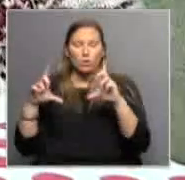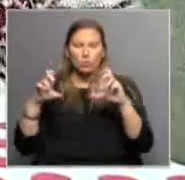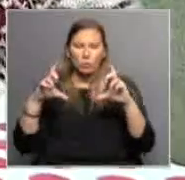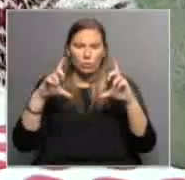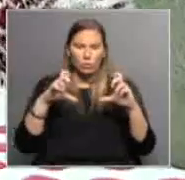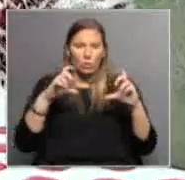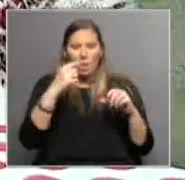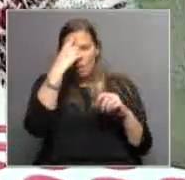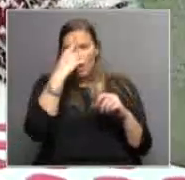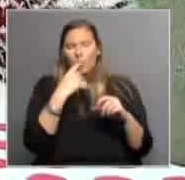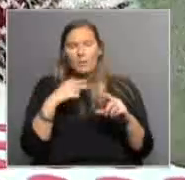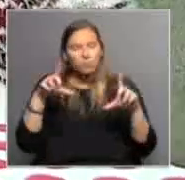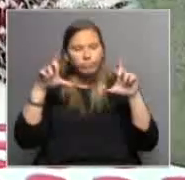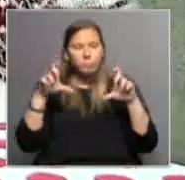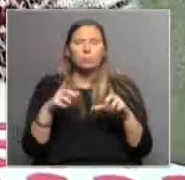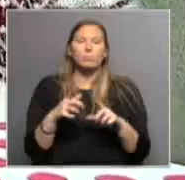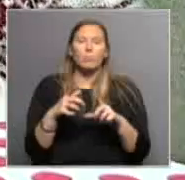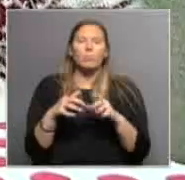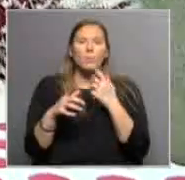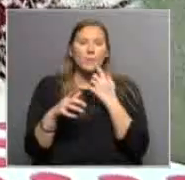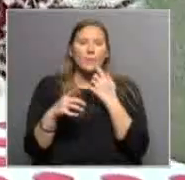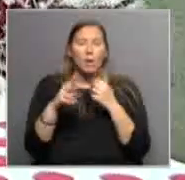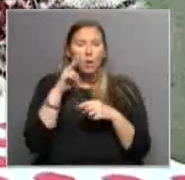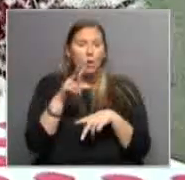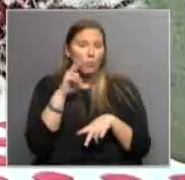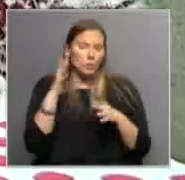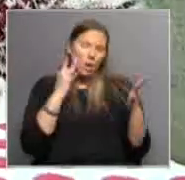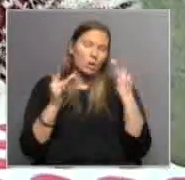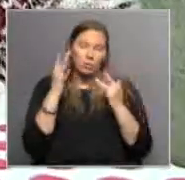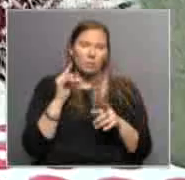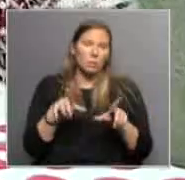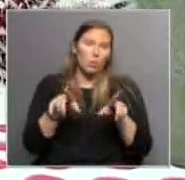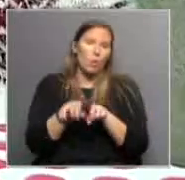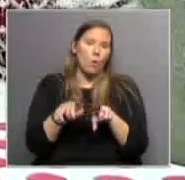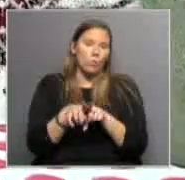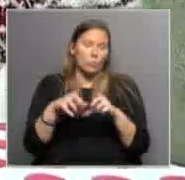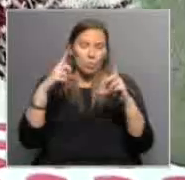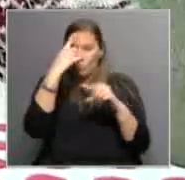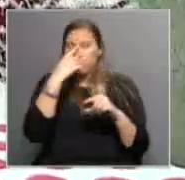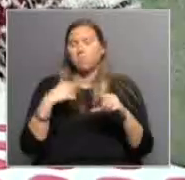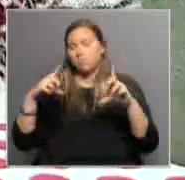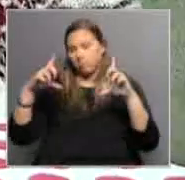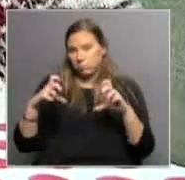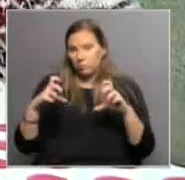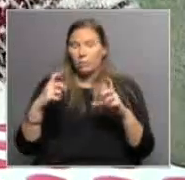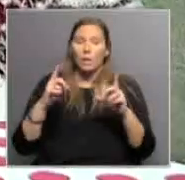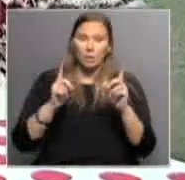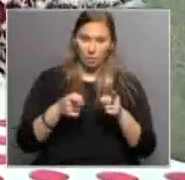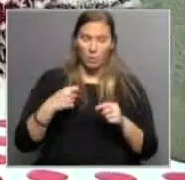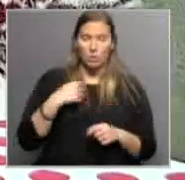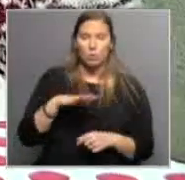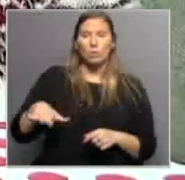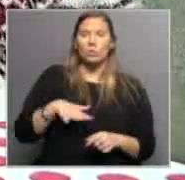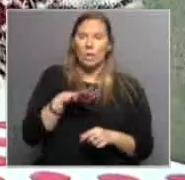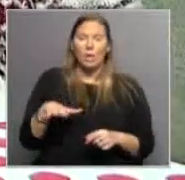de retratos que tienen mucho que ver con lo visual, lo artístico, porque son por supuesto retratos fotográficos, y con lo social a